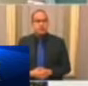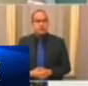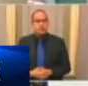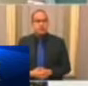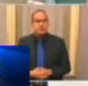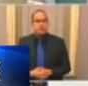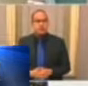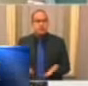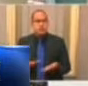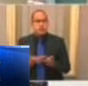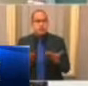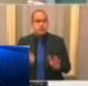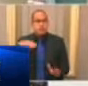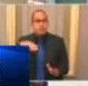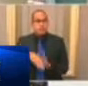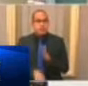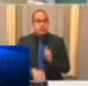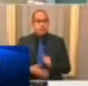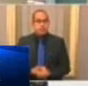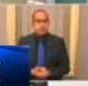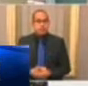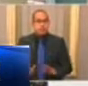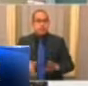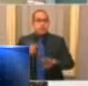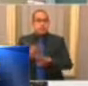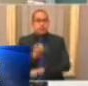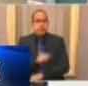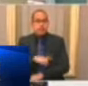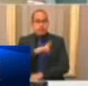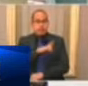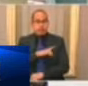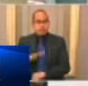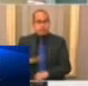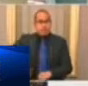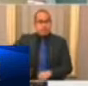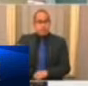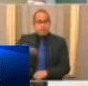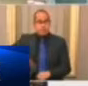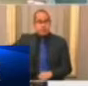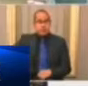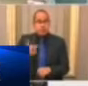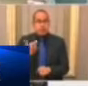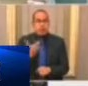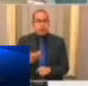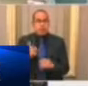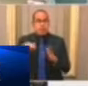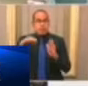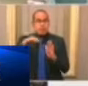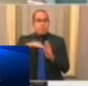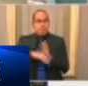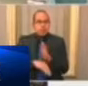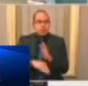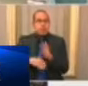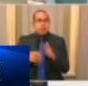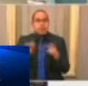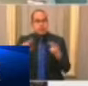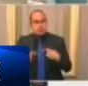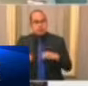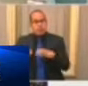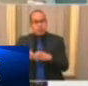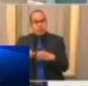Esta crisis afectó la salud pública, la economía de la familia, de las familias